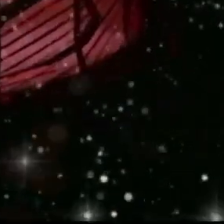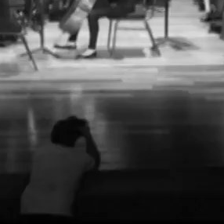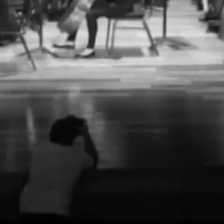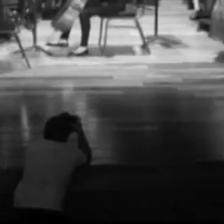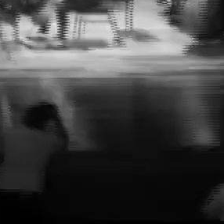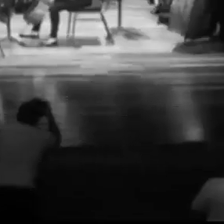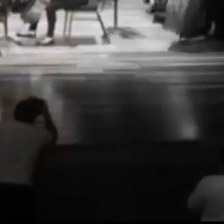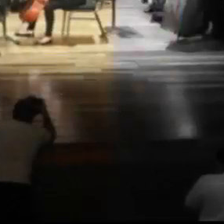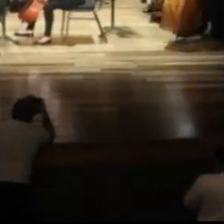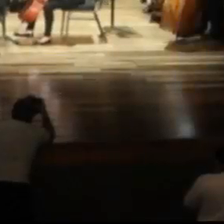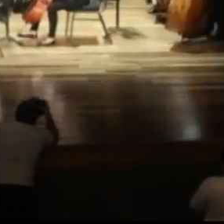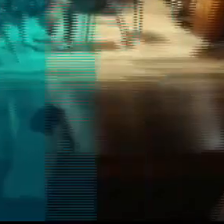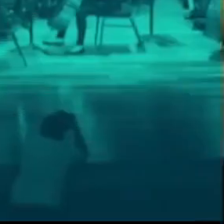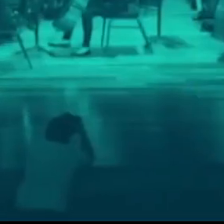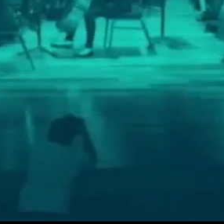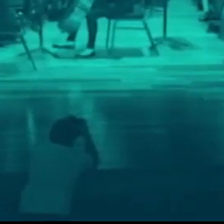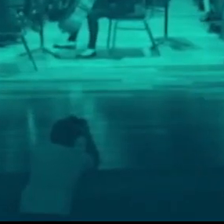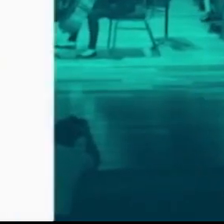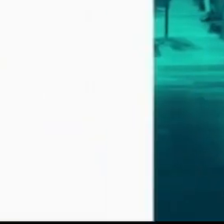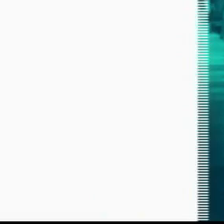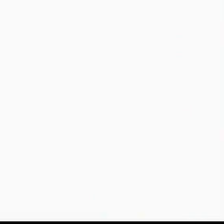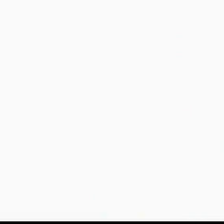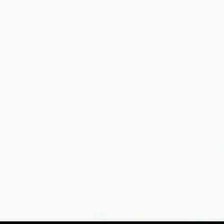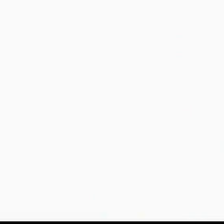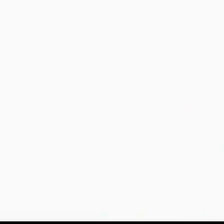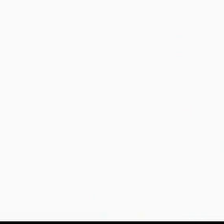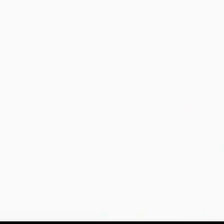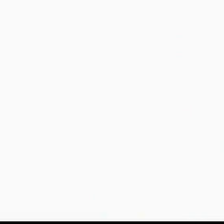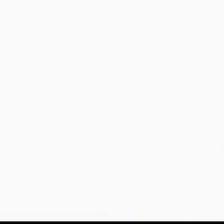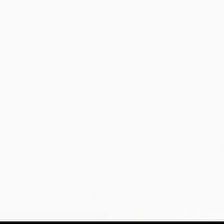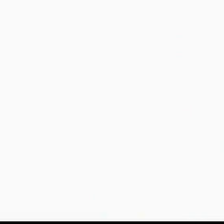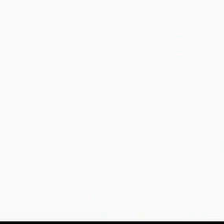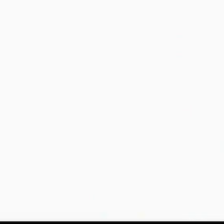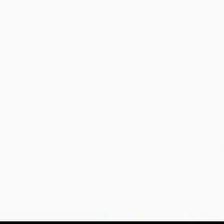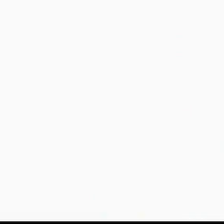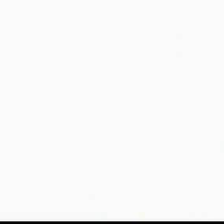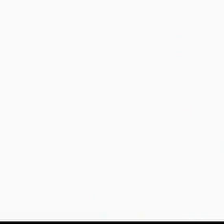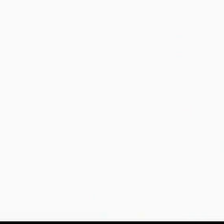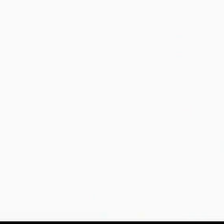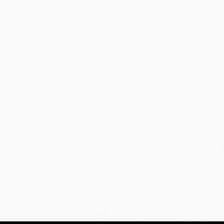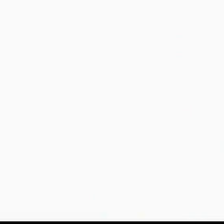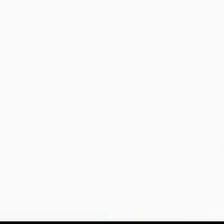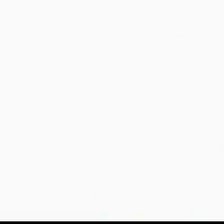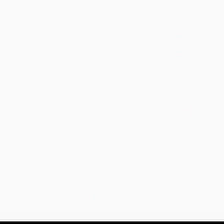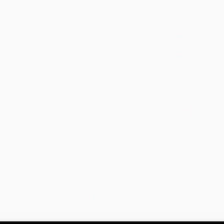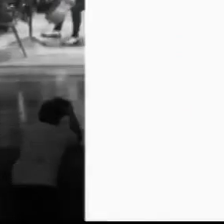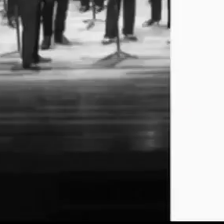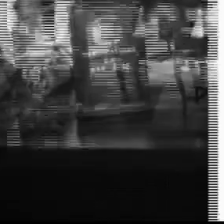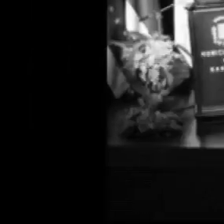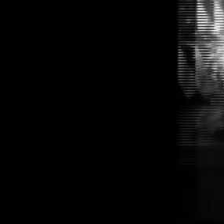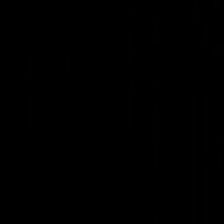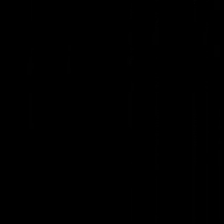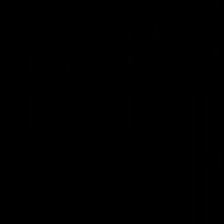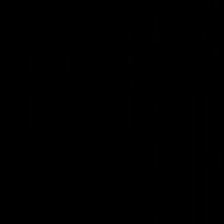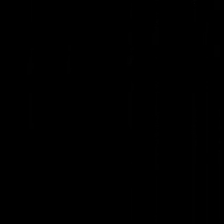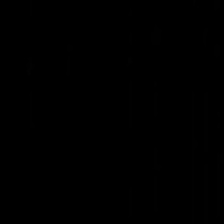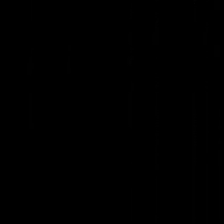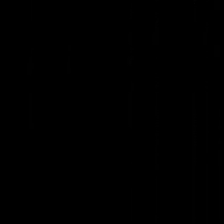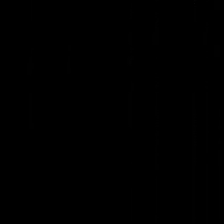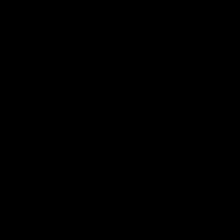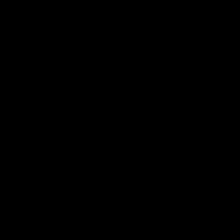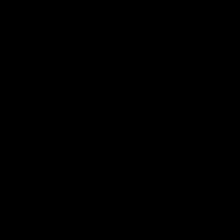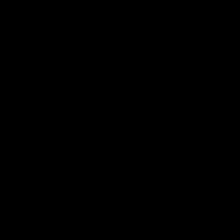contemporáneos. Arte 13, los domingos a las 2:30 de la tarde, aquí en 13, Costa Rica